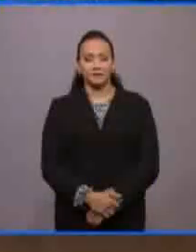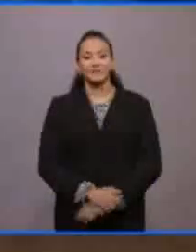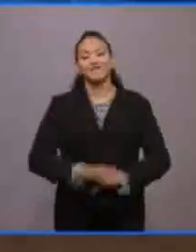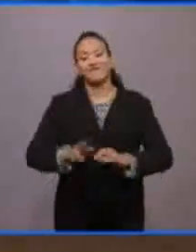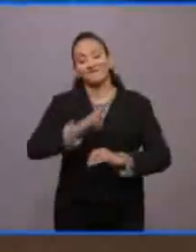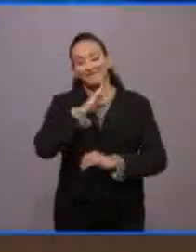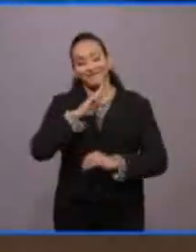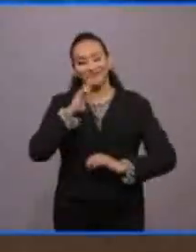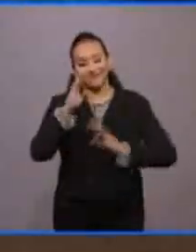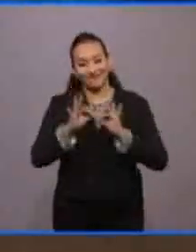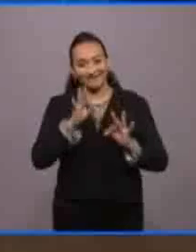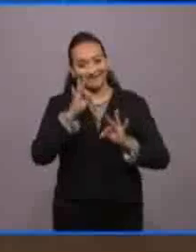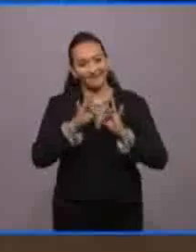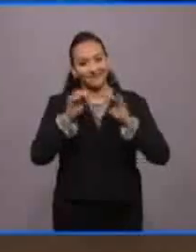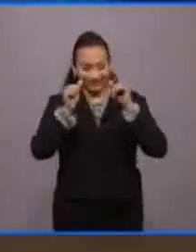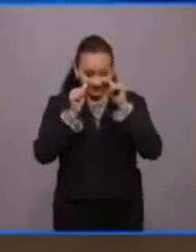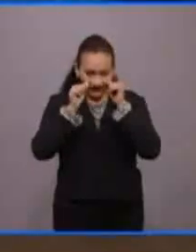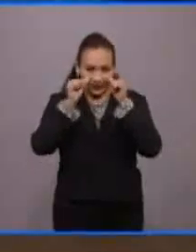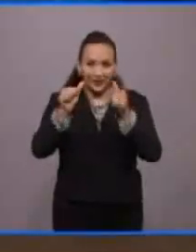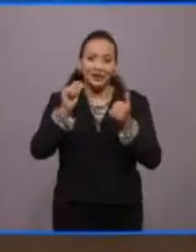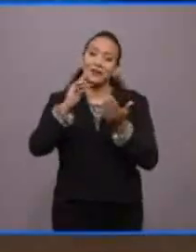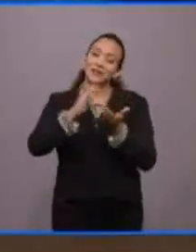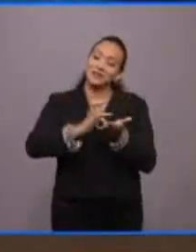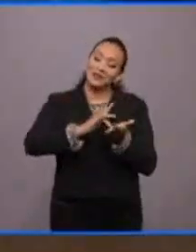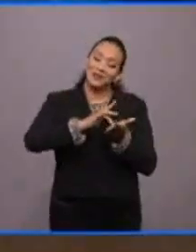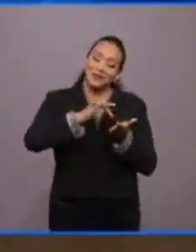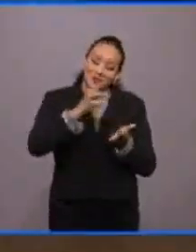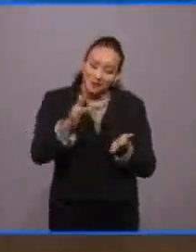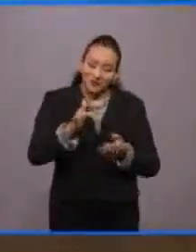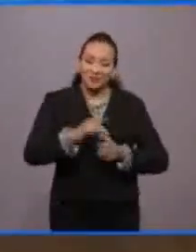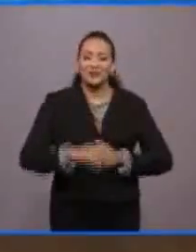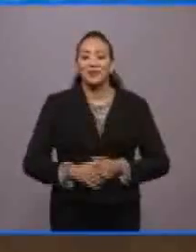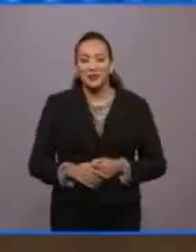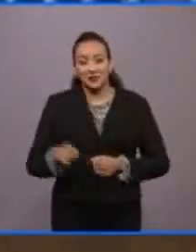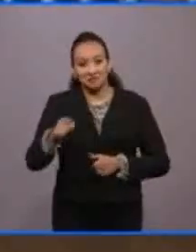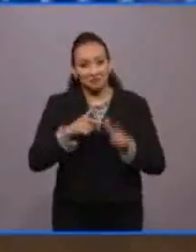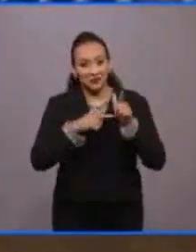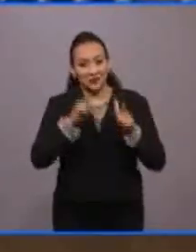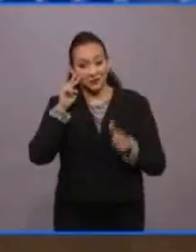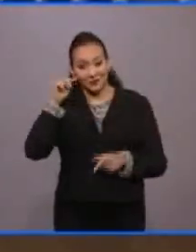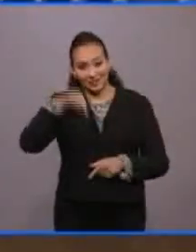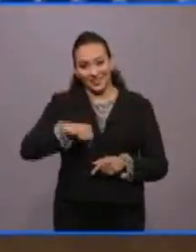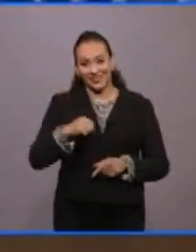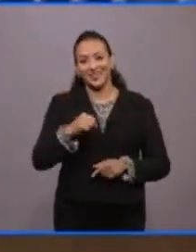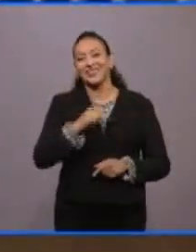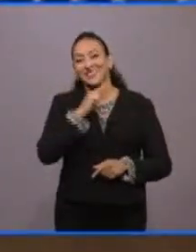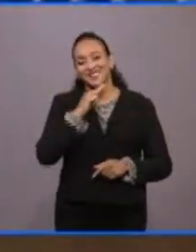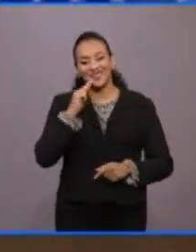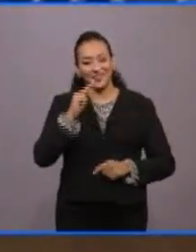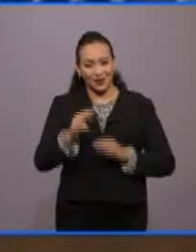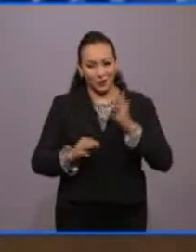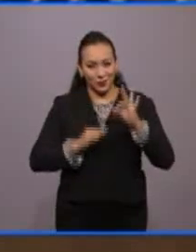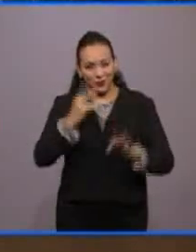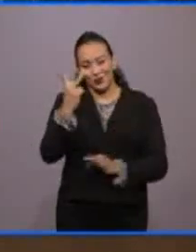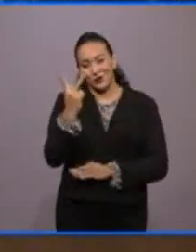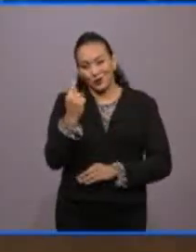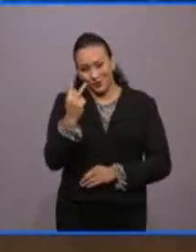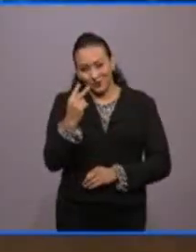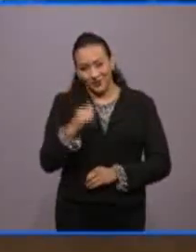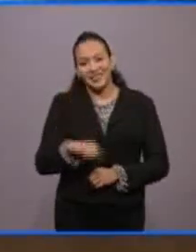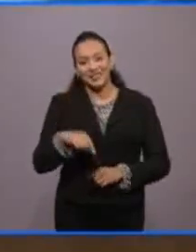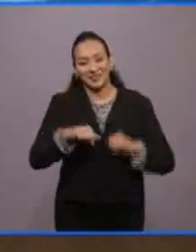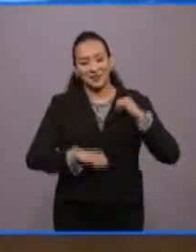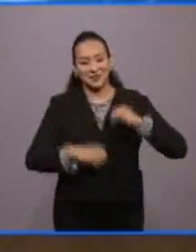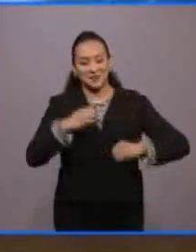Es así como llegamos al final de este espacio de noticias, como siempre agradeciendo su compañía e invitándole a mantenerse aquí en la señal del canal del